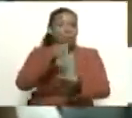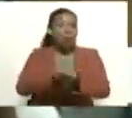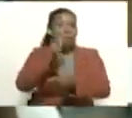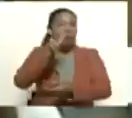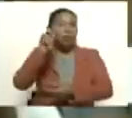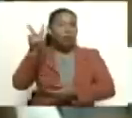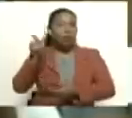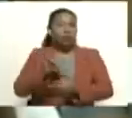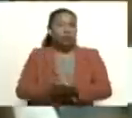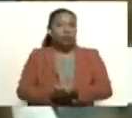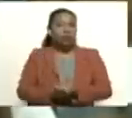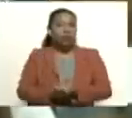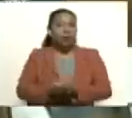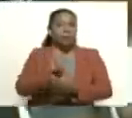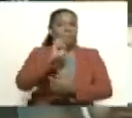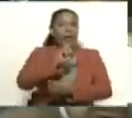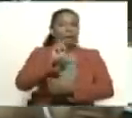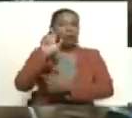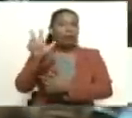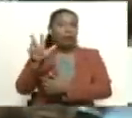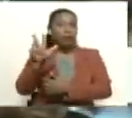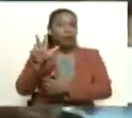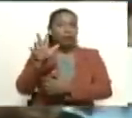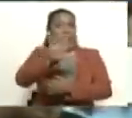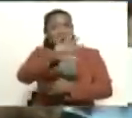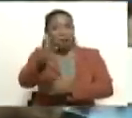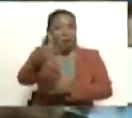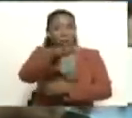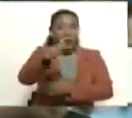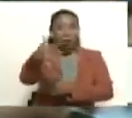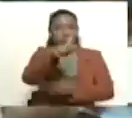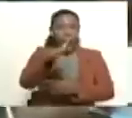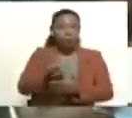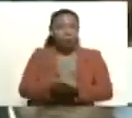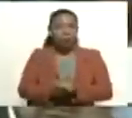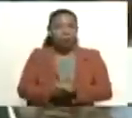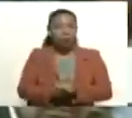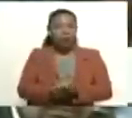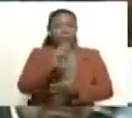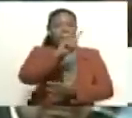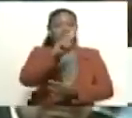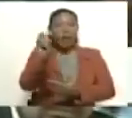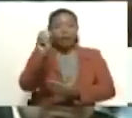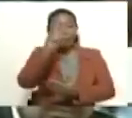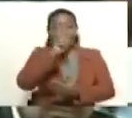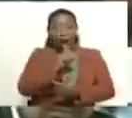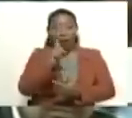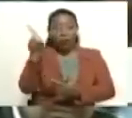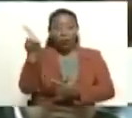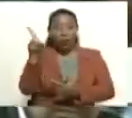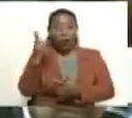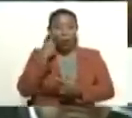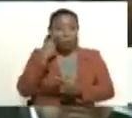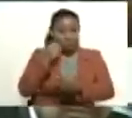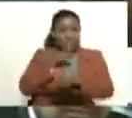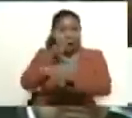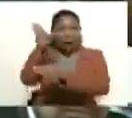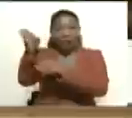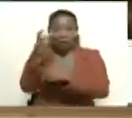2022, 23, casi 20 años, vayan a ver a Irak.